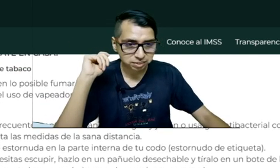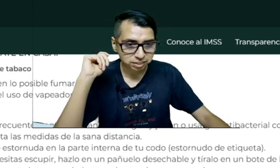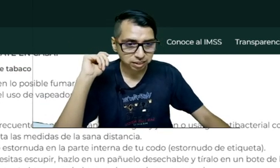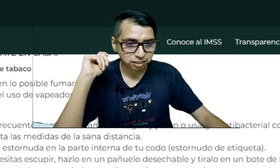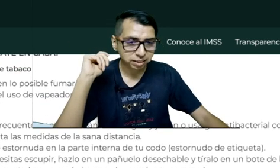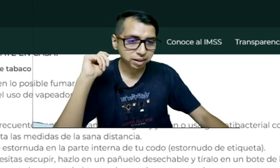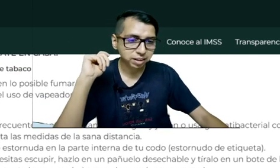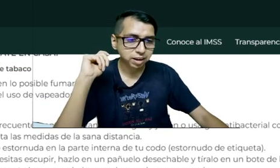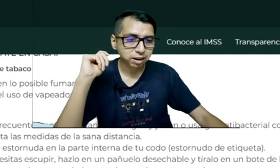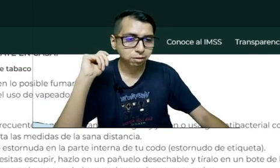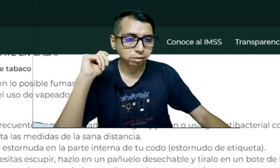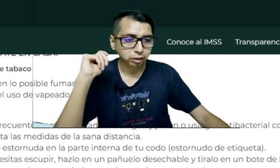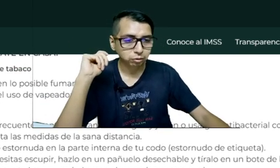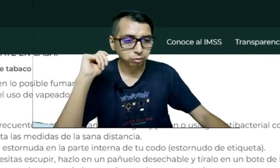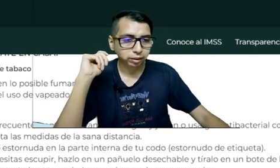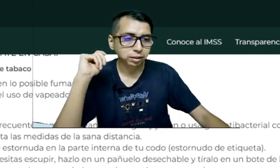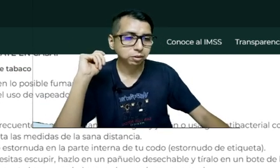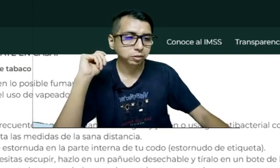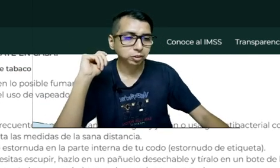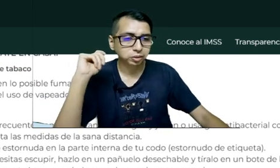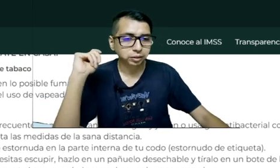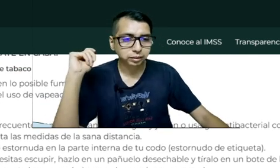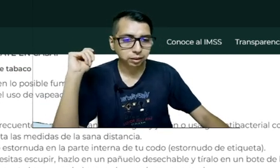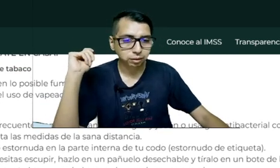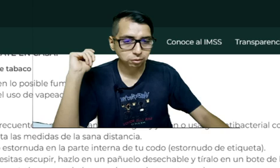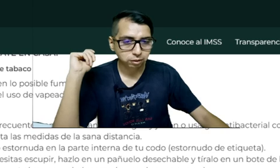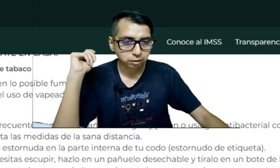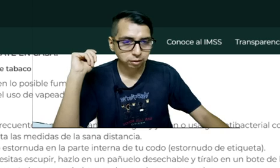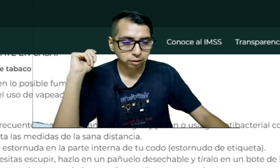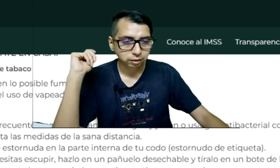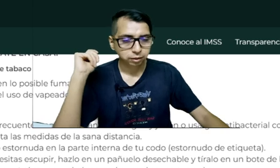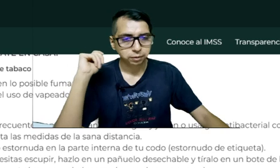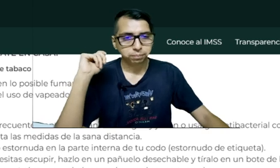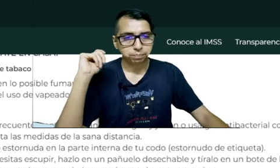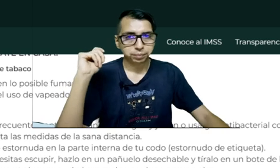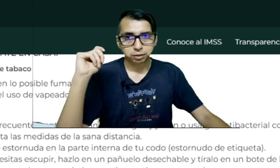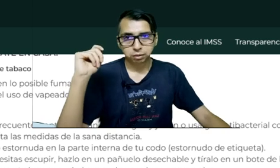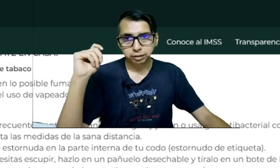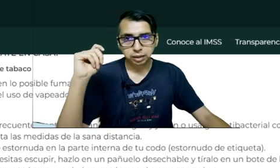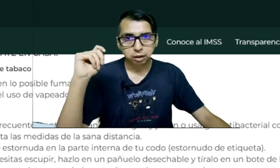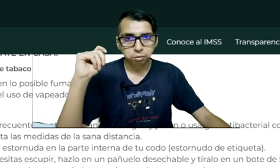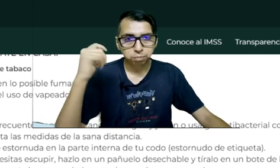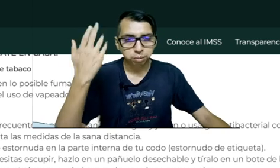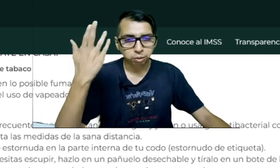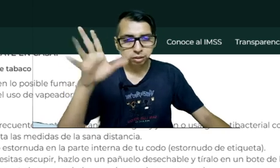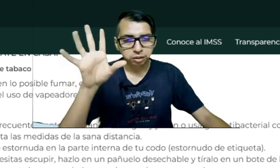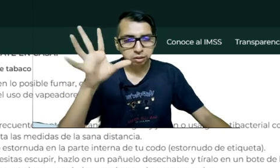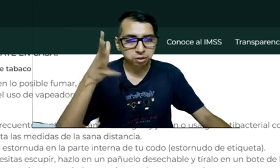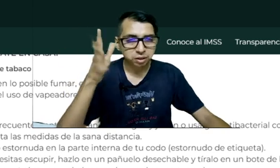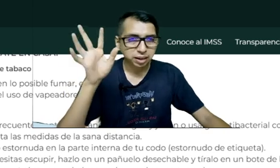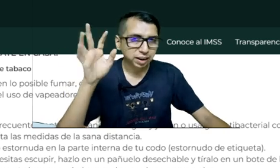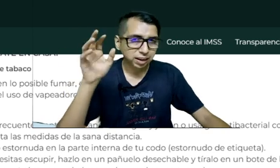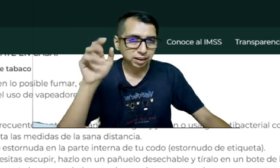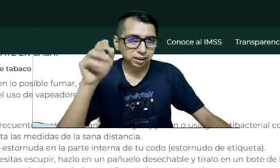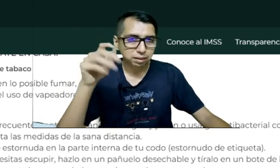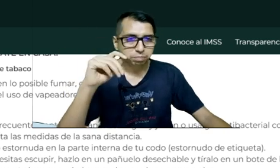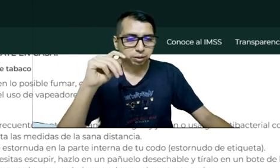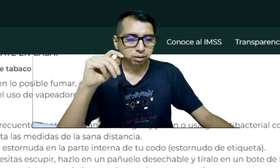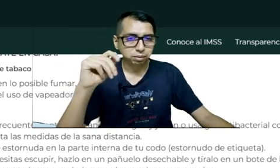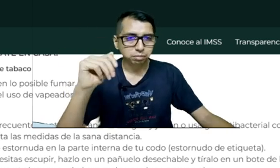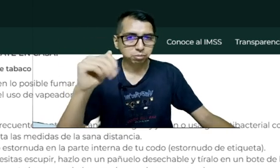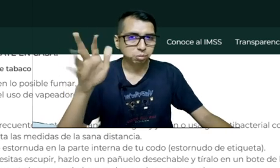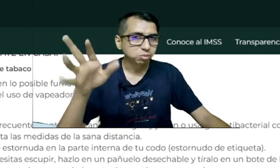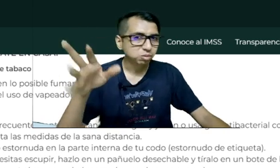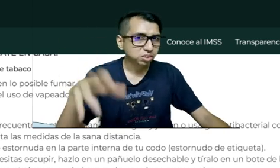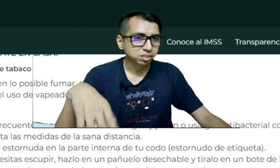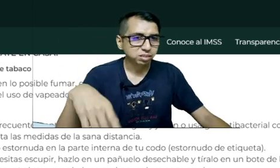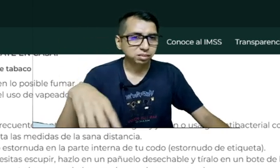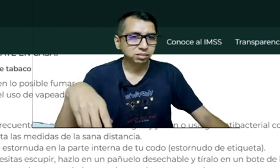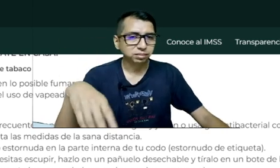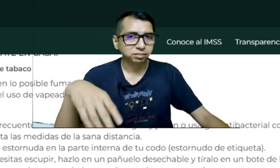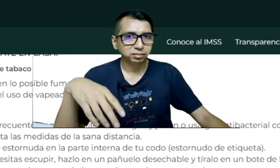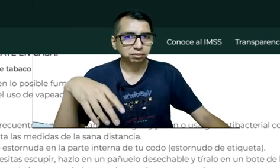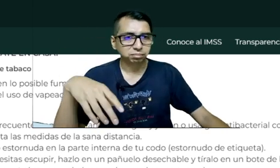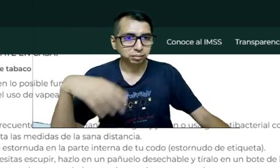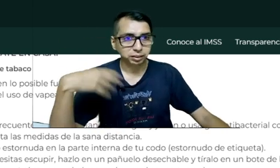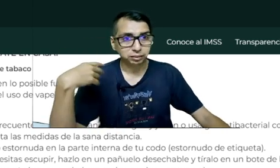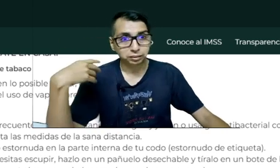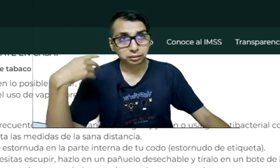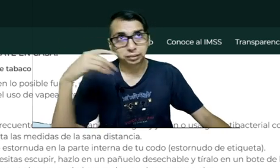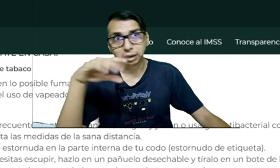actividad física diaria colectividad y condición de salud ahorita hago un poco de yoga pero no mucho